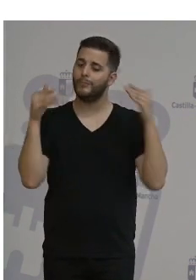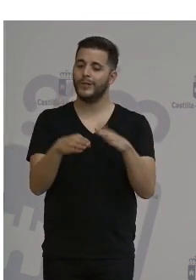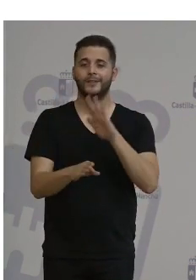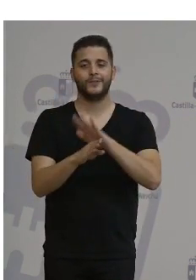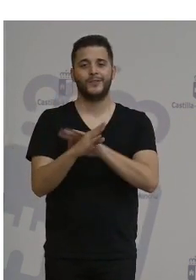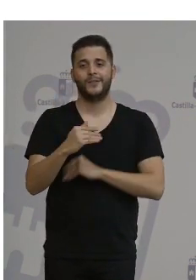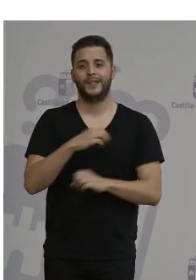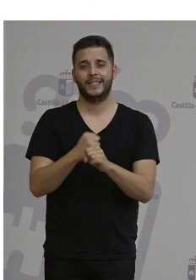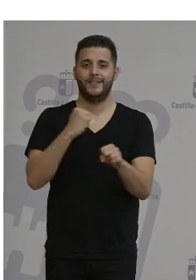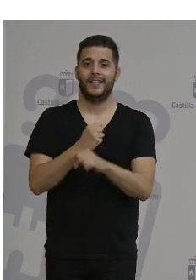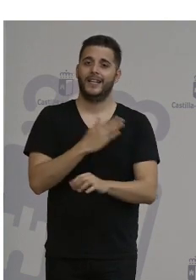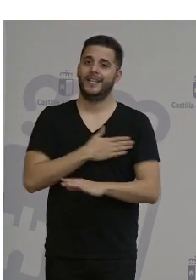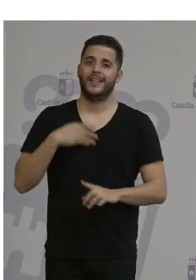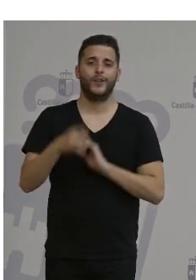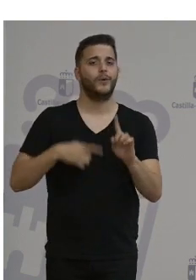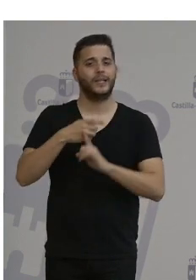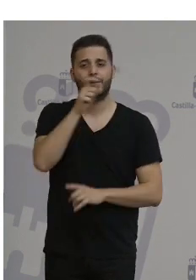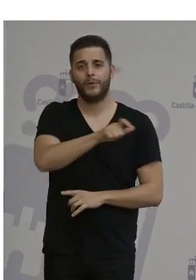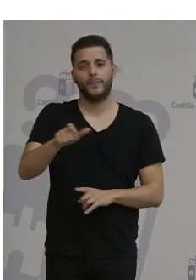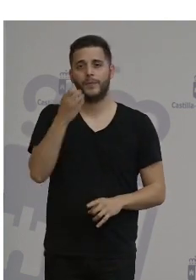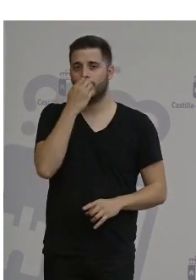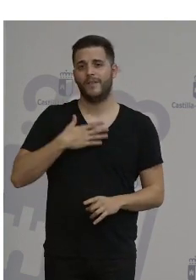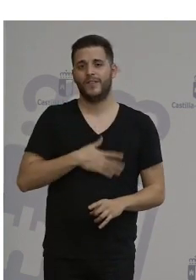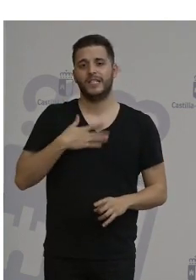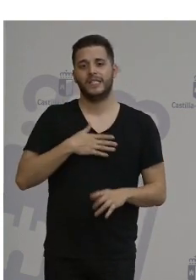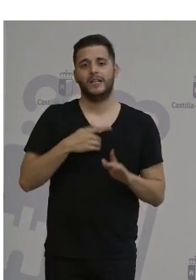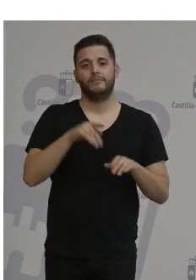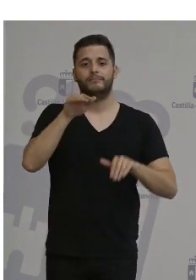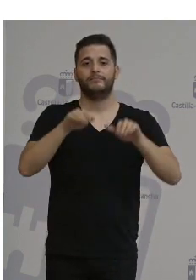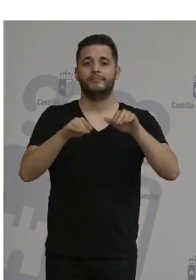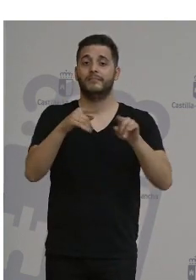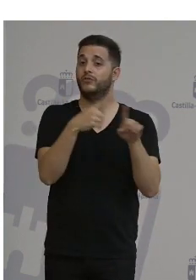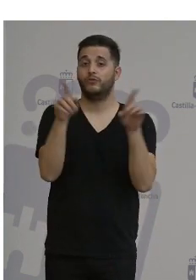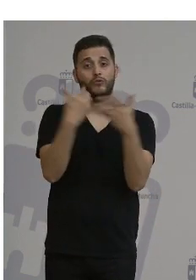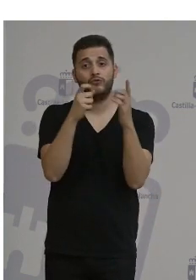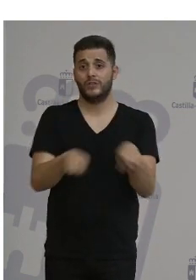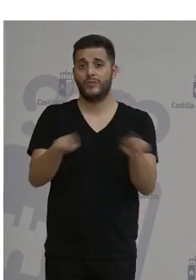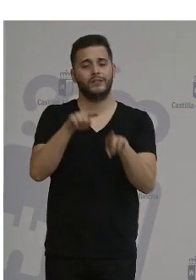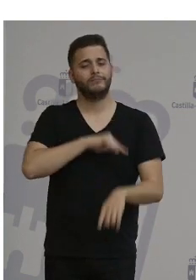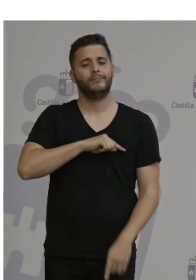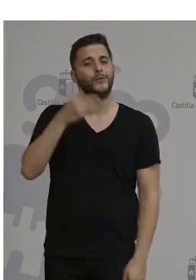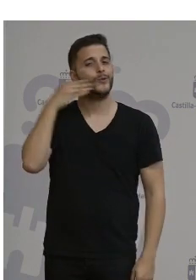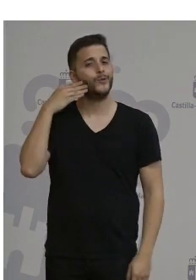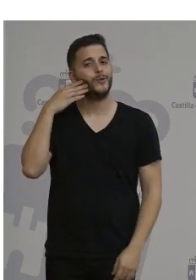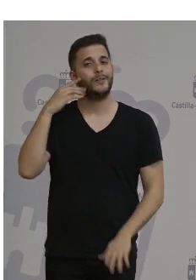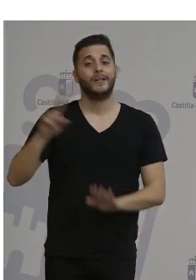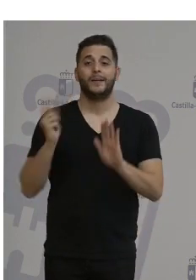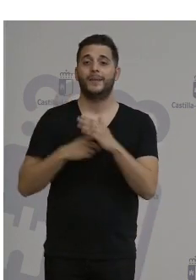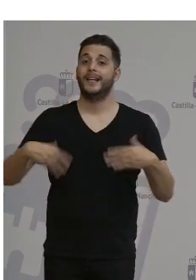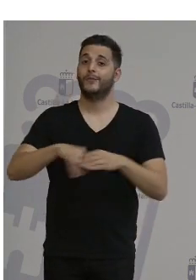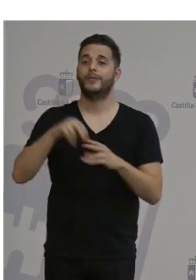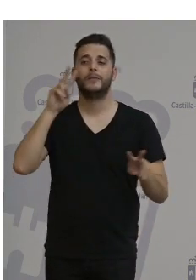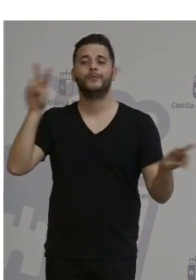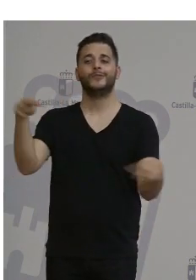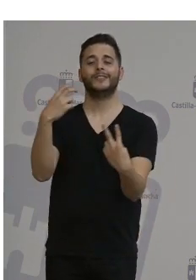trabajando por el bienestar de las personas, sin distinciones. Es un orgullo que plena inclusión se haya fijado en Castilla y León y nos